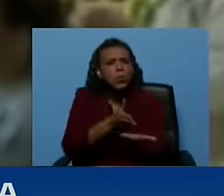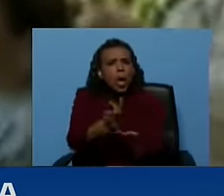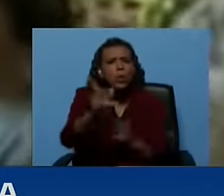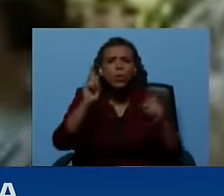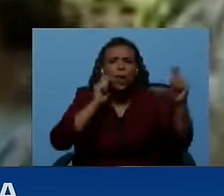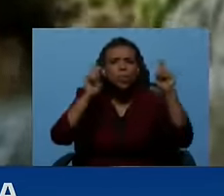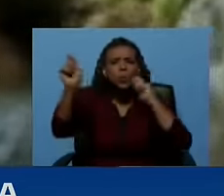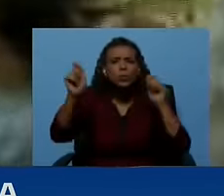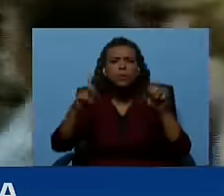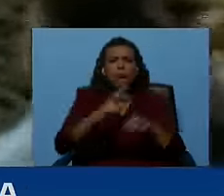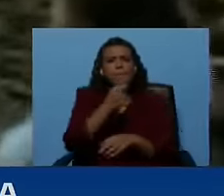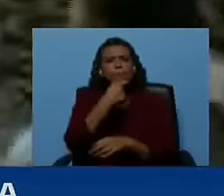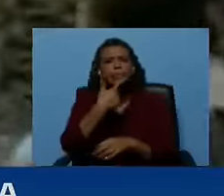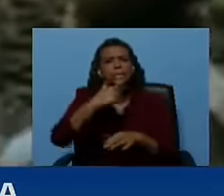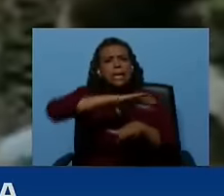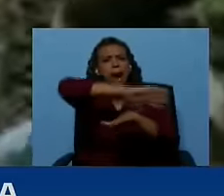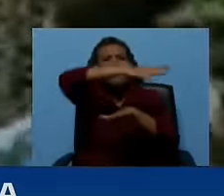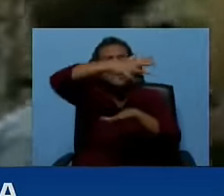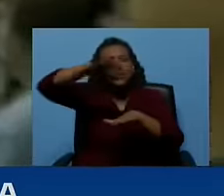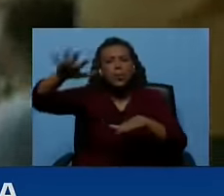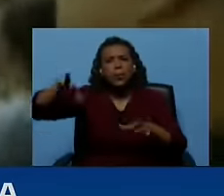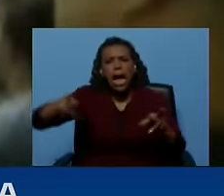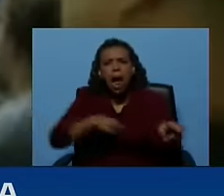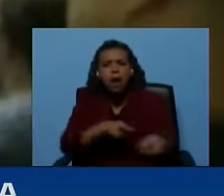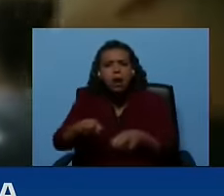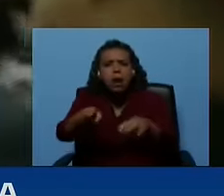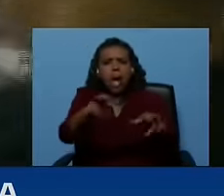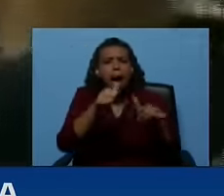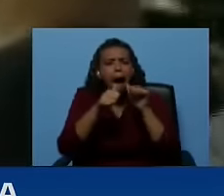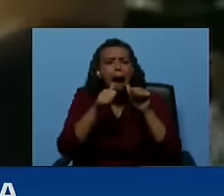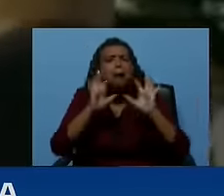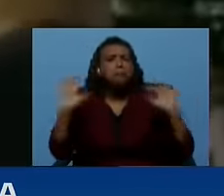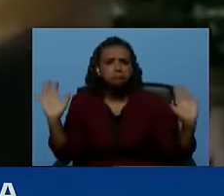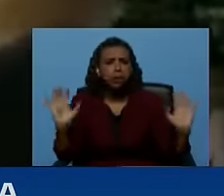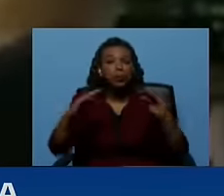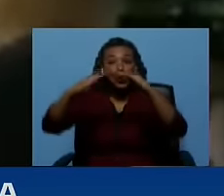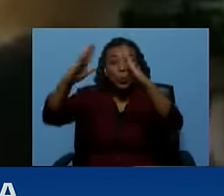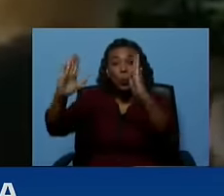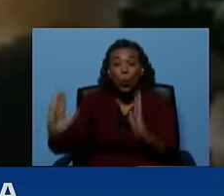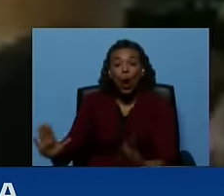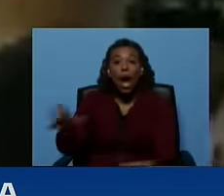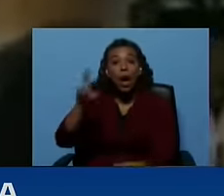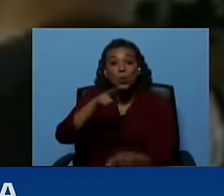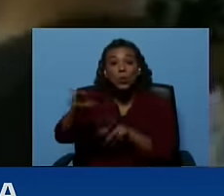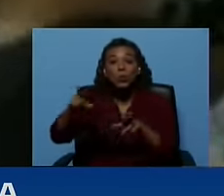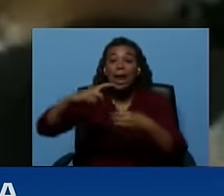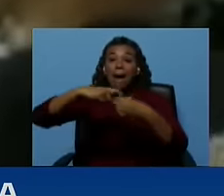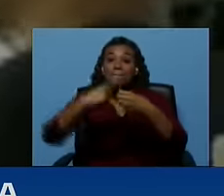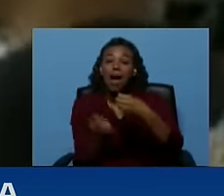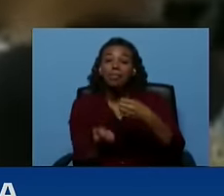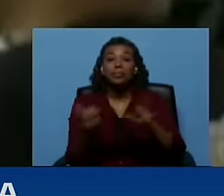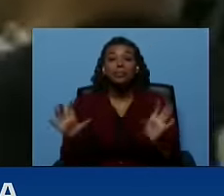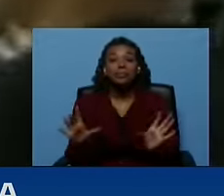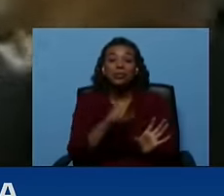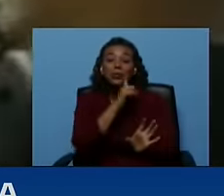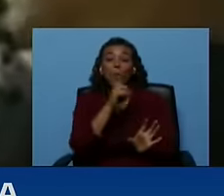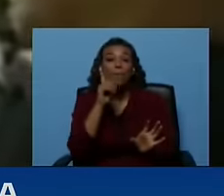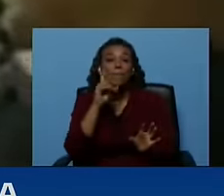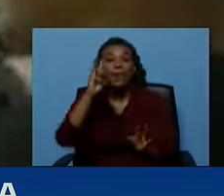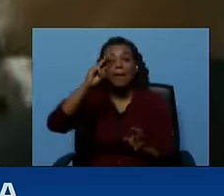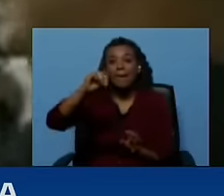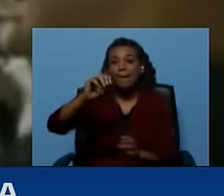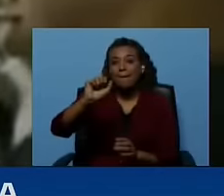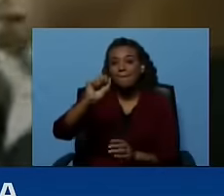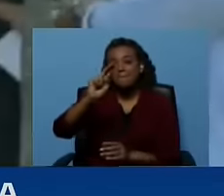belleza de estas montañas y estos riachuelos que por aquí ella el kiosco de ella se va a llamar la ruta de la mandarina me dijo el nombre la ruta mandarina